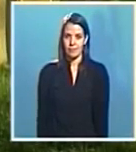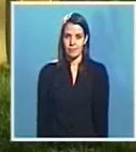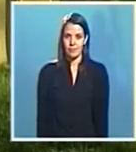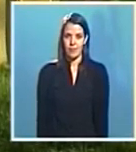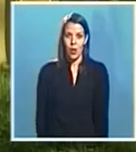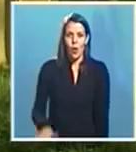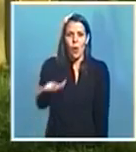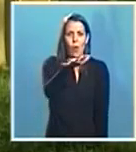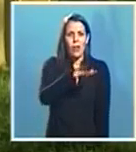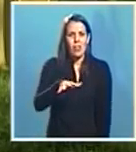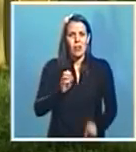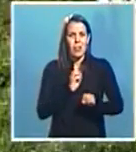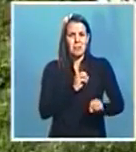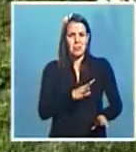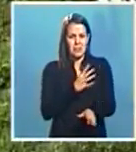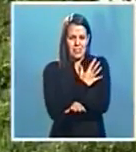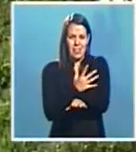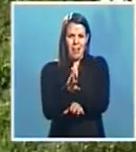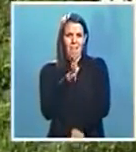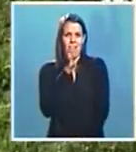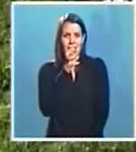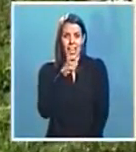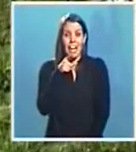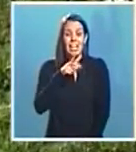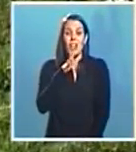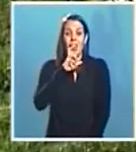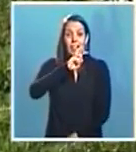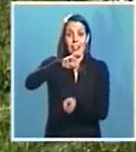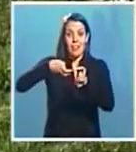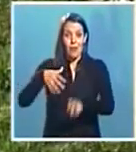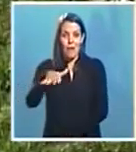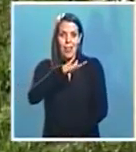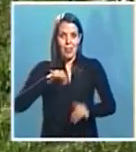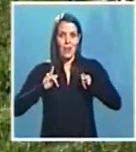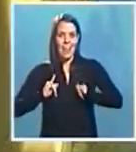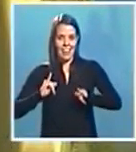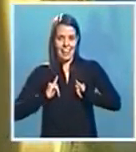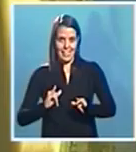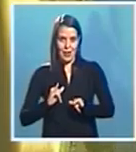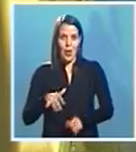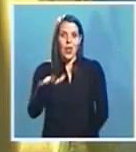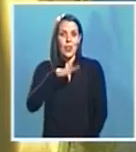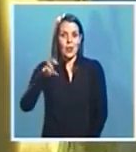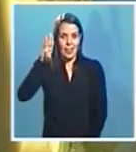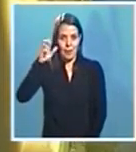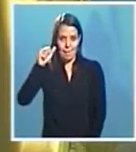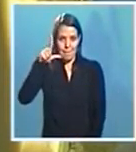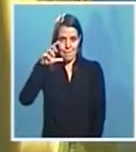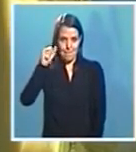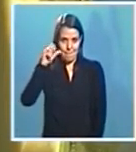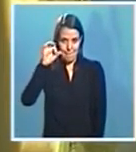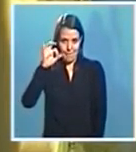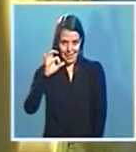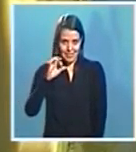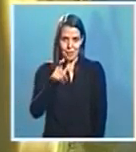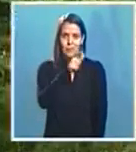Un terreo abandonado a silvas e aos toxos convertiuse nun área de recreo en Vilar de Remonde, no municipio de Palas de Rei. Os veciños